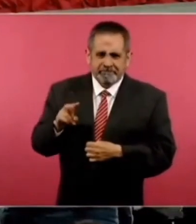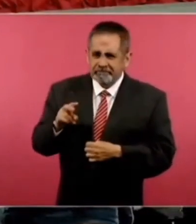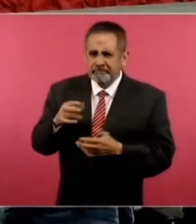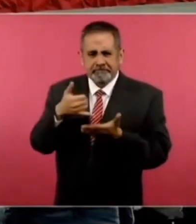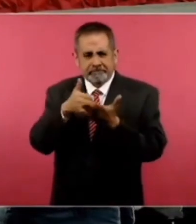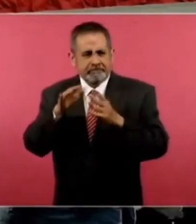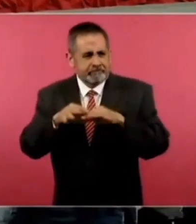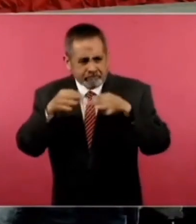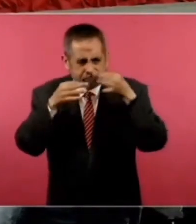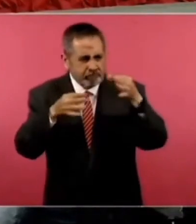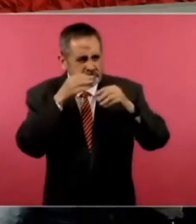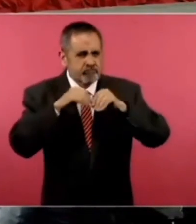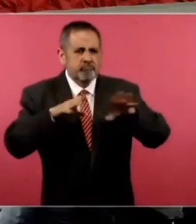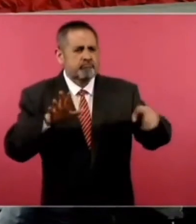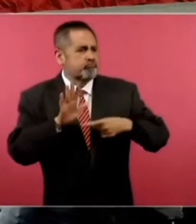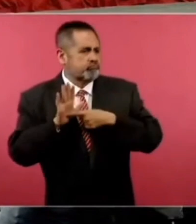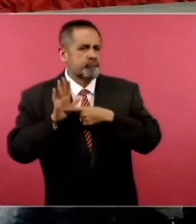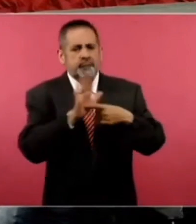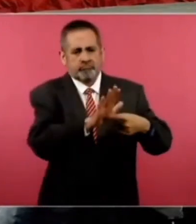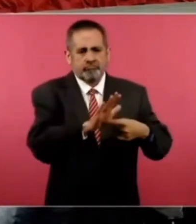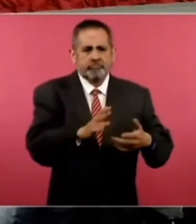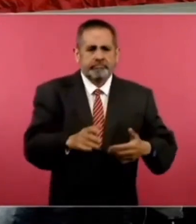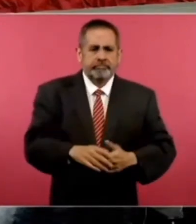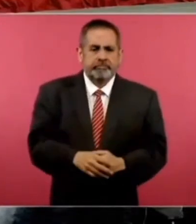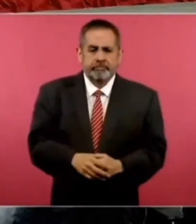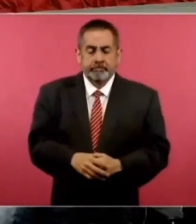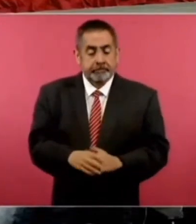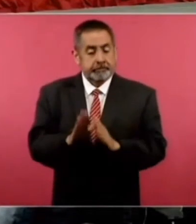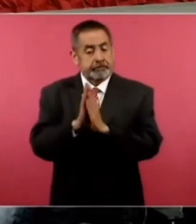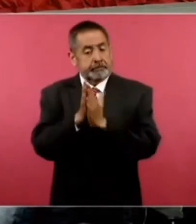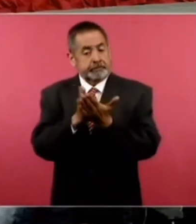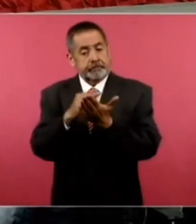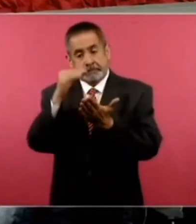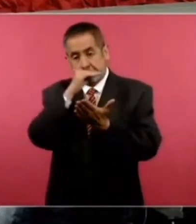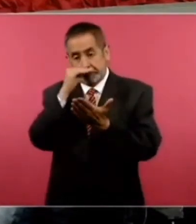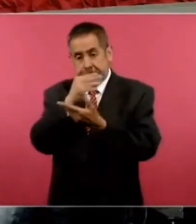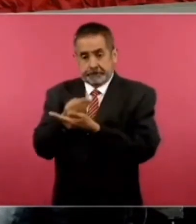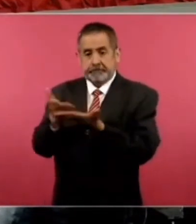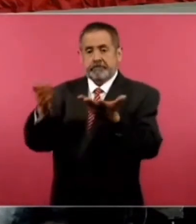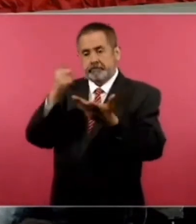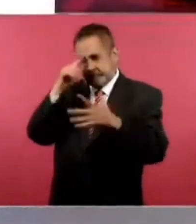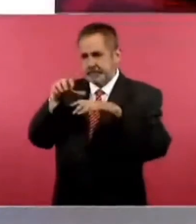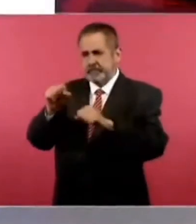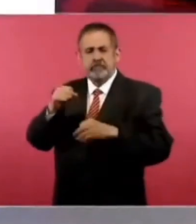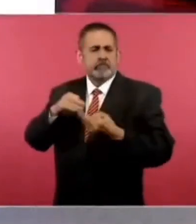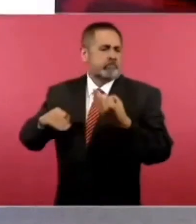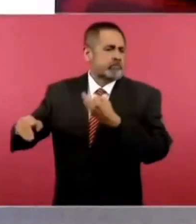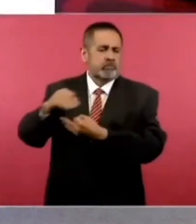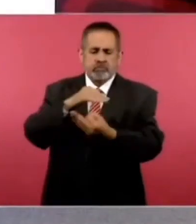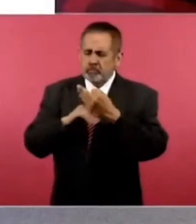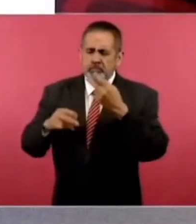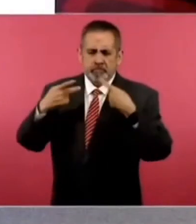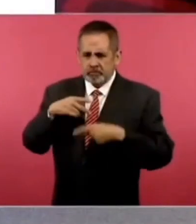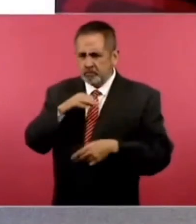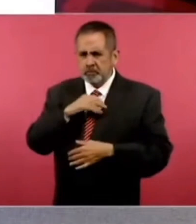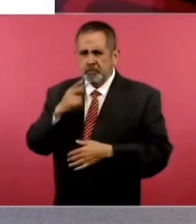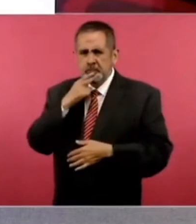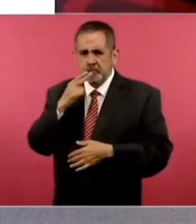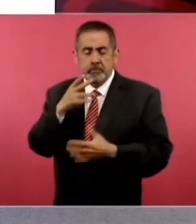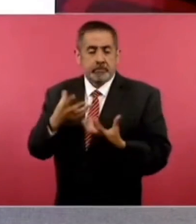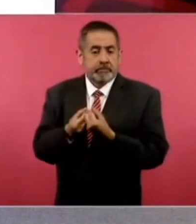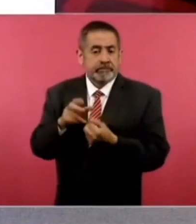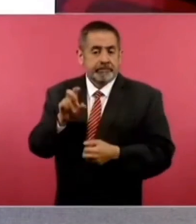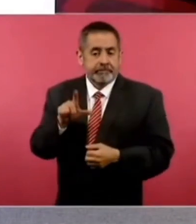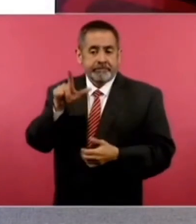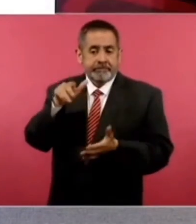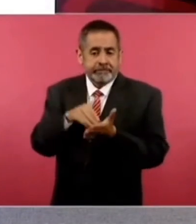prensa estas declaraciones. Los libros de texto gratuitos están al alcance de todas las manos. 37